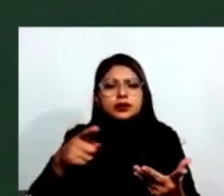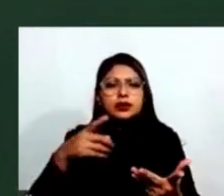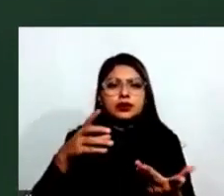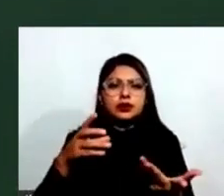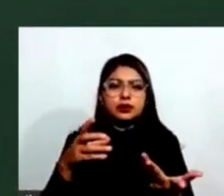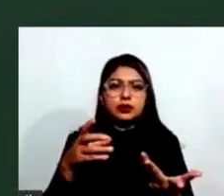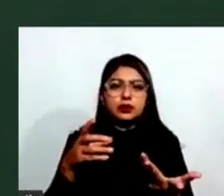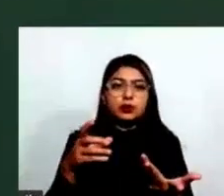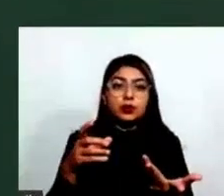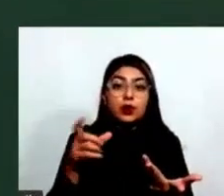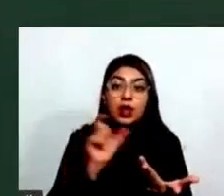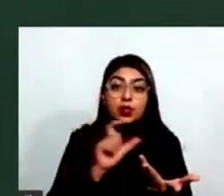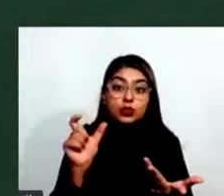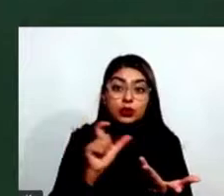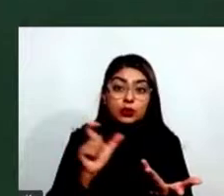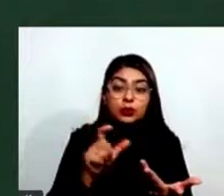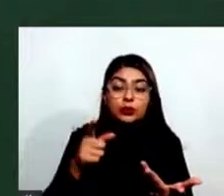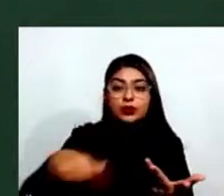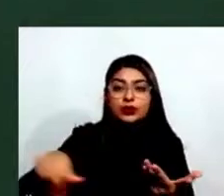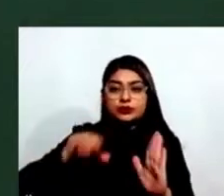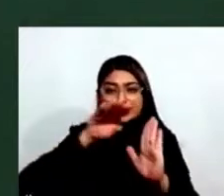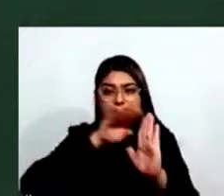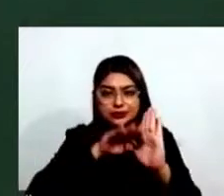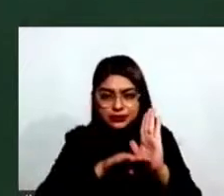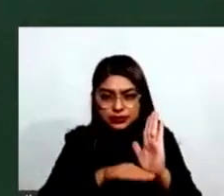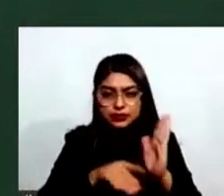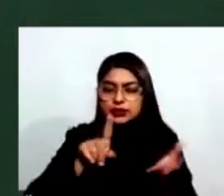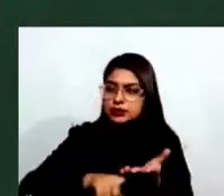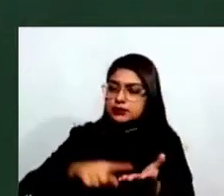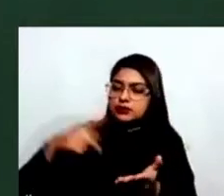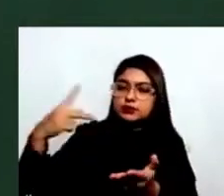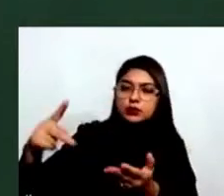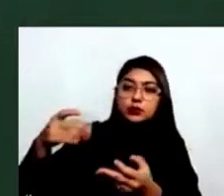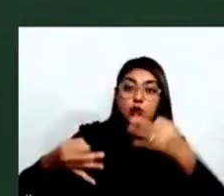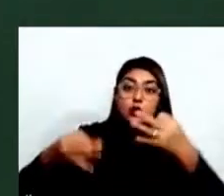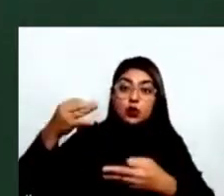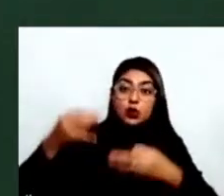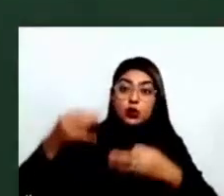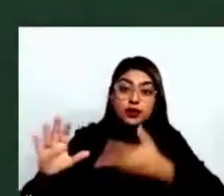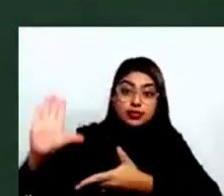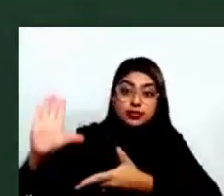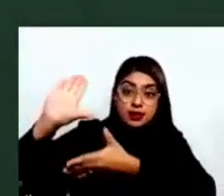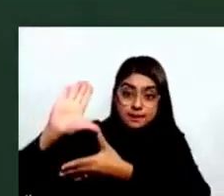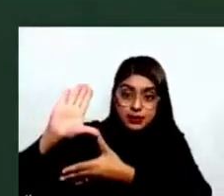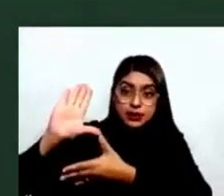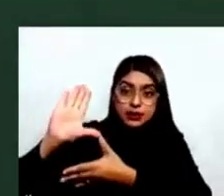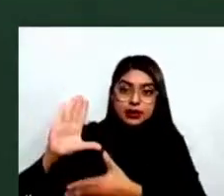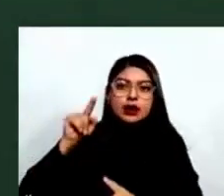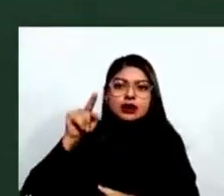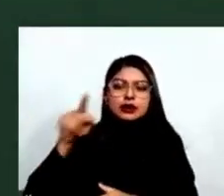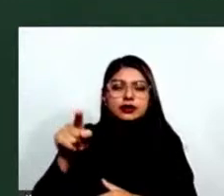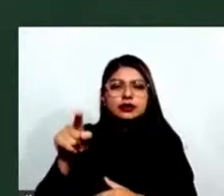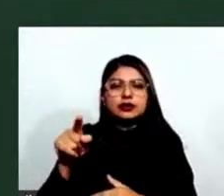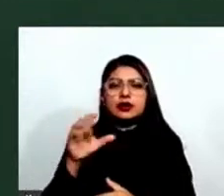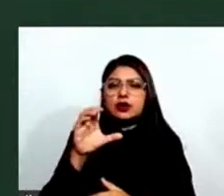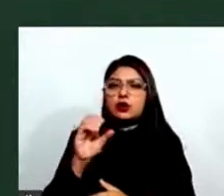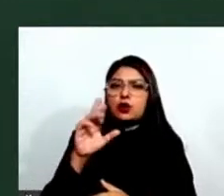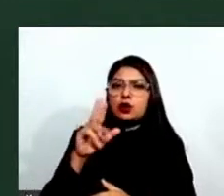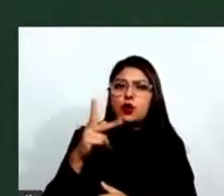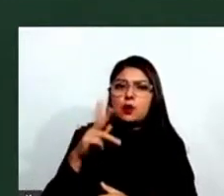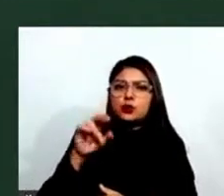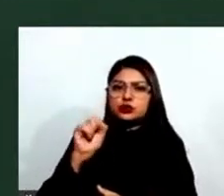interpretaciones o los estándares establecidos por la Corte Interamericana al interpretar el corpus juris interamericano en